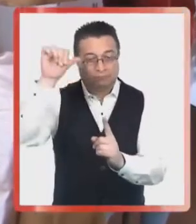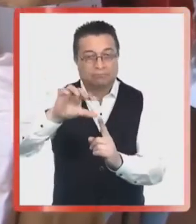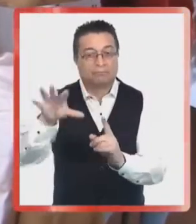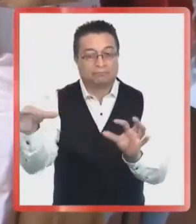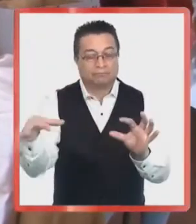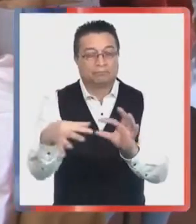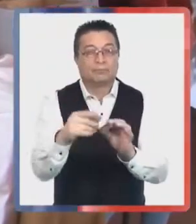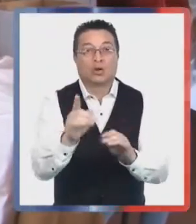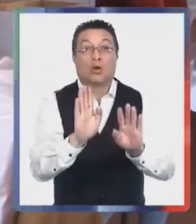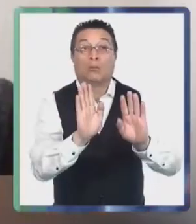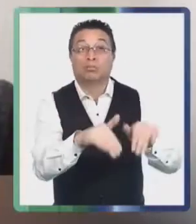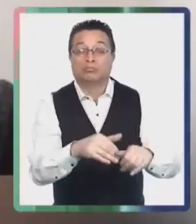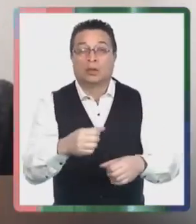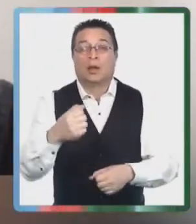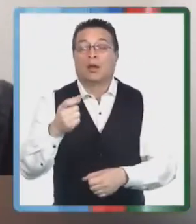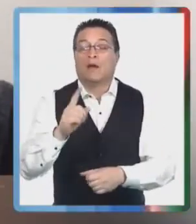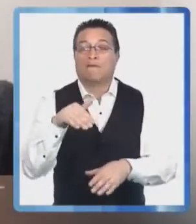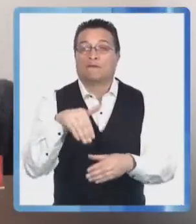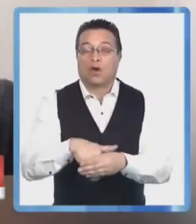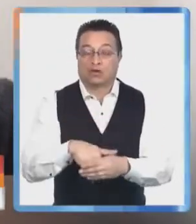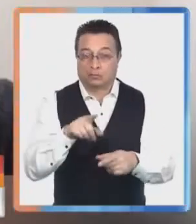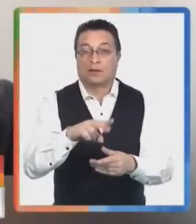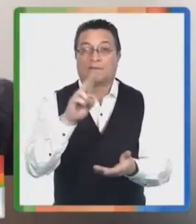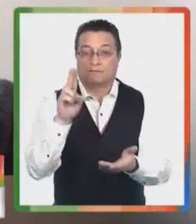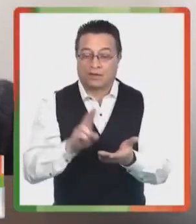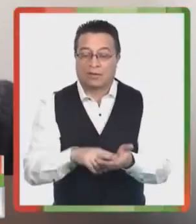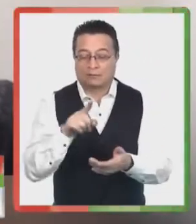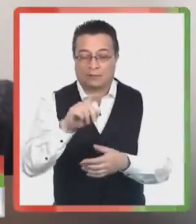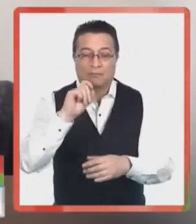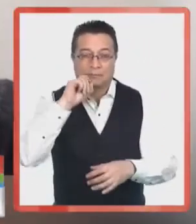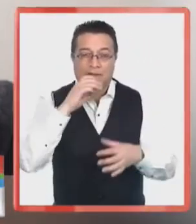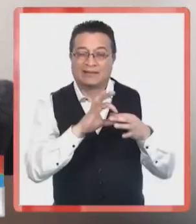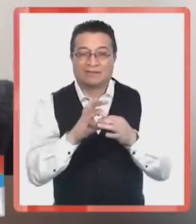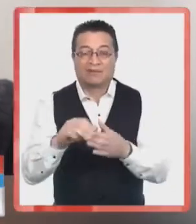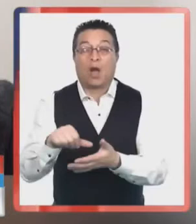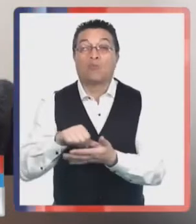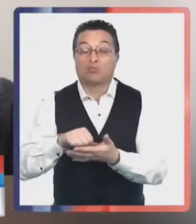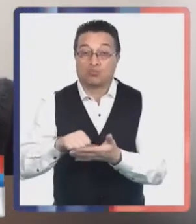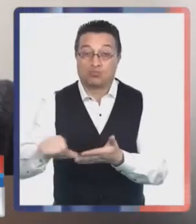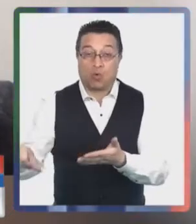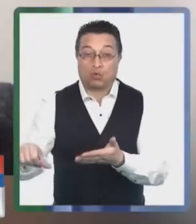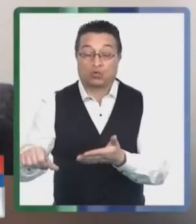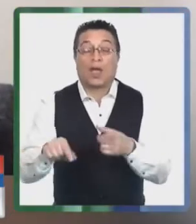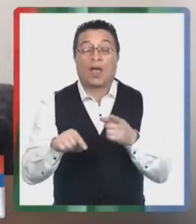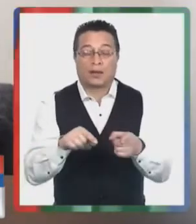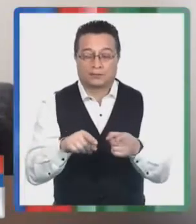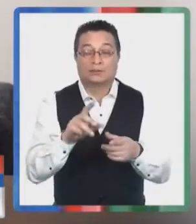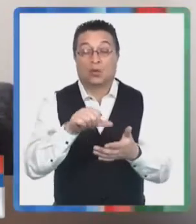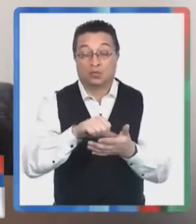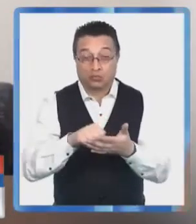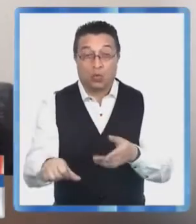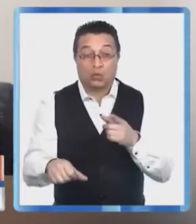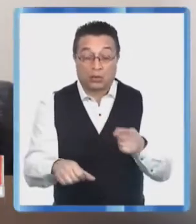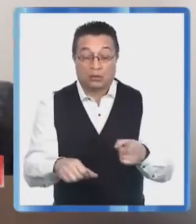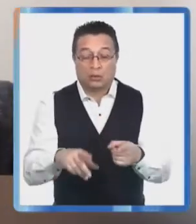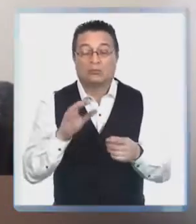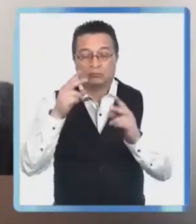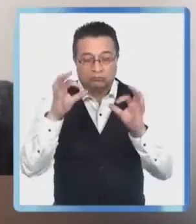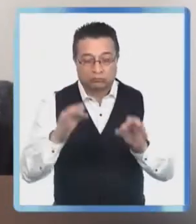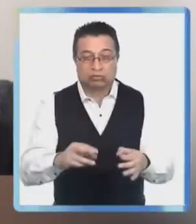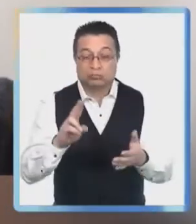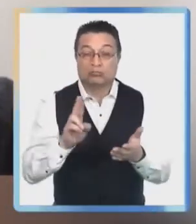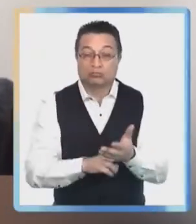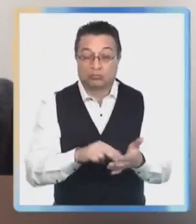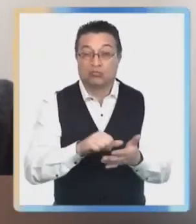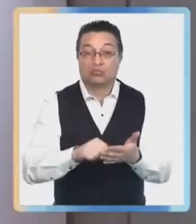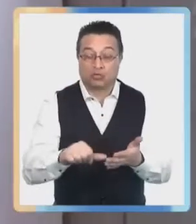con no ir a votar, que eso efectivamente significa una multa y que esa multa se vaya a hacer efectiva. Eso va a